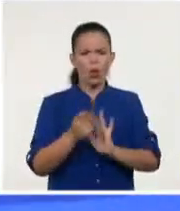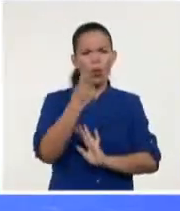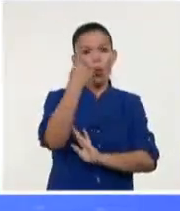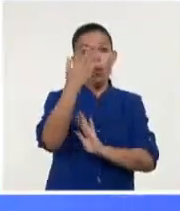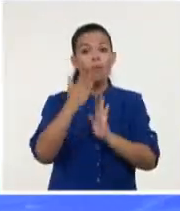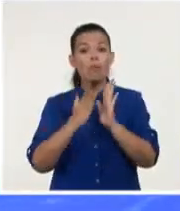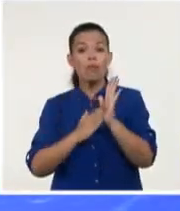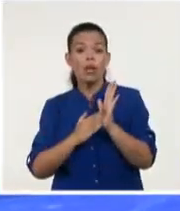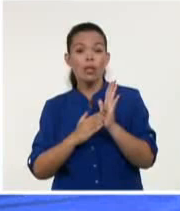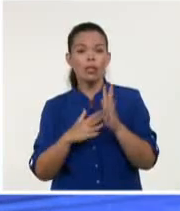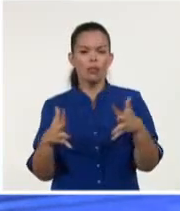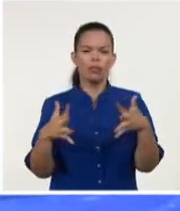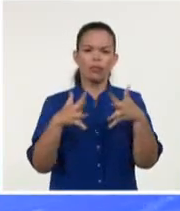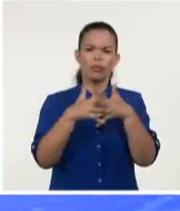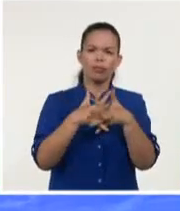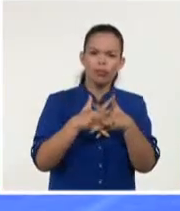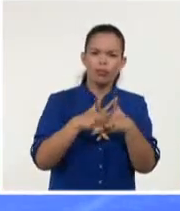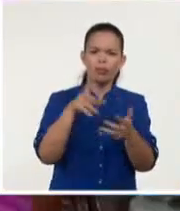tradición y contemporaneidad.